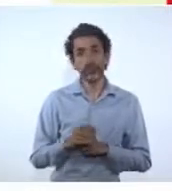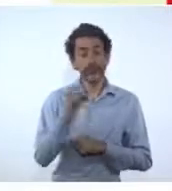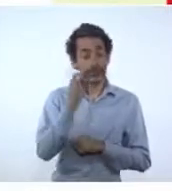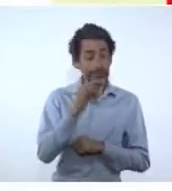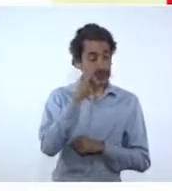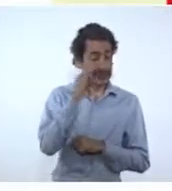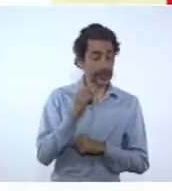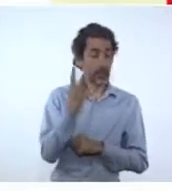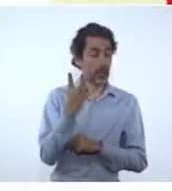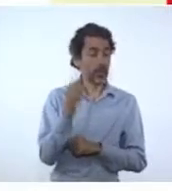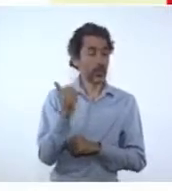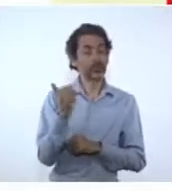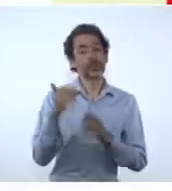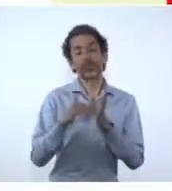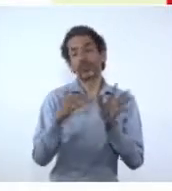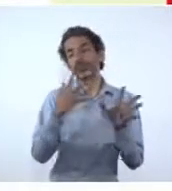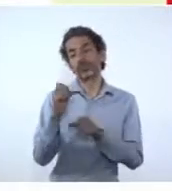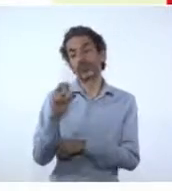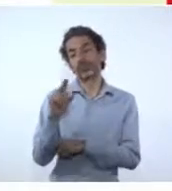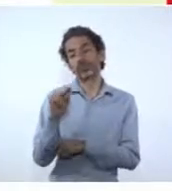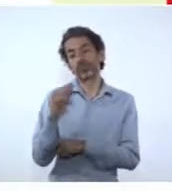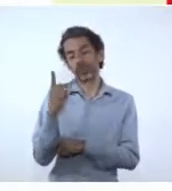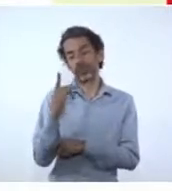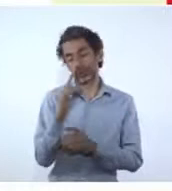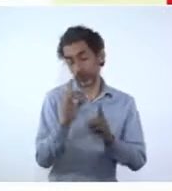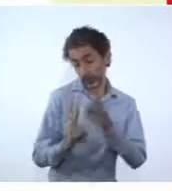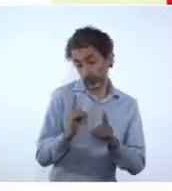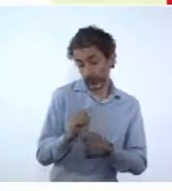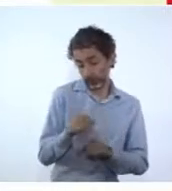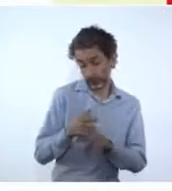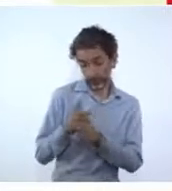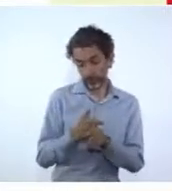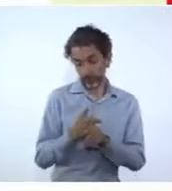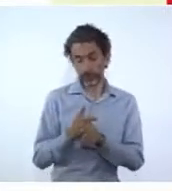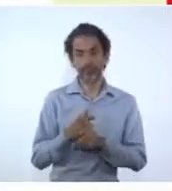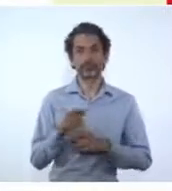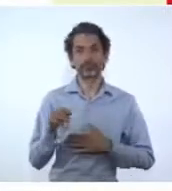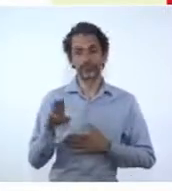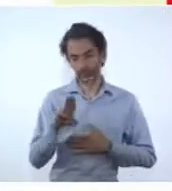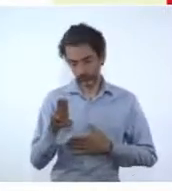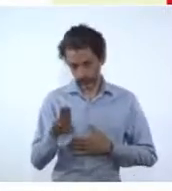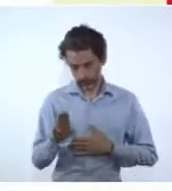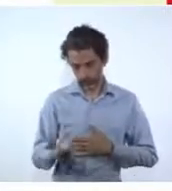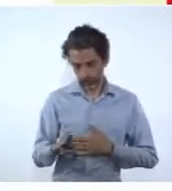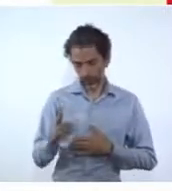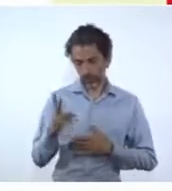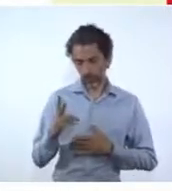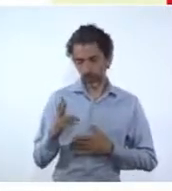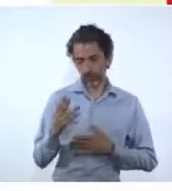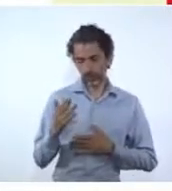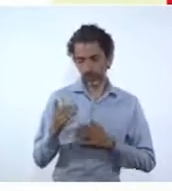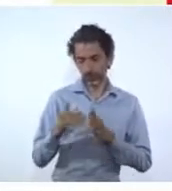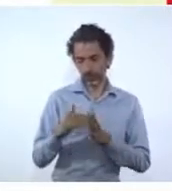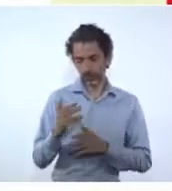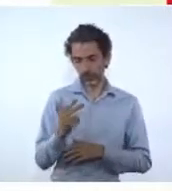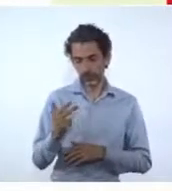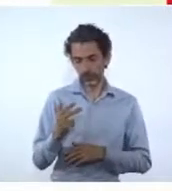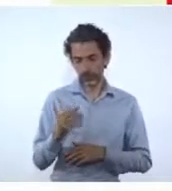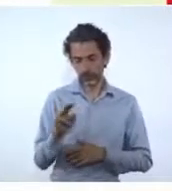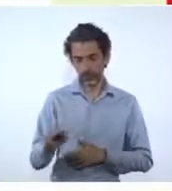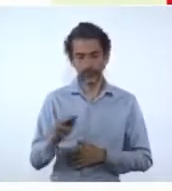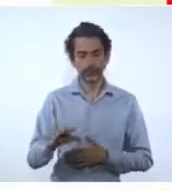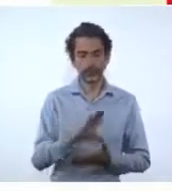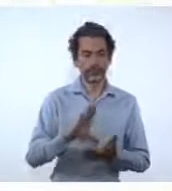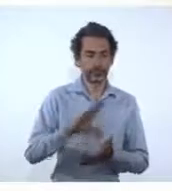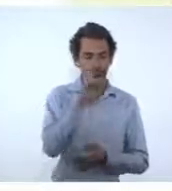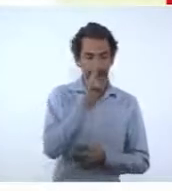Sospechosos 12,982 y lamentablemente ya 8,008 defunciones en la Ciudad de